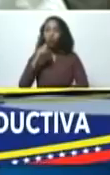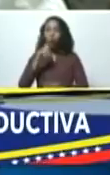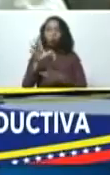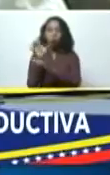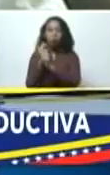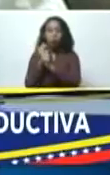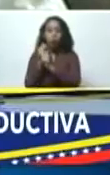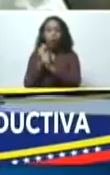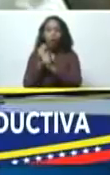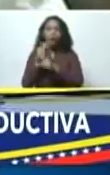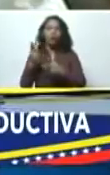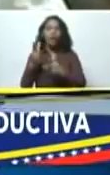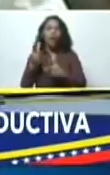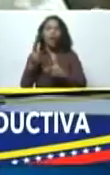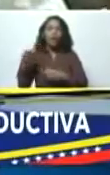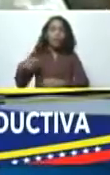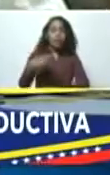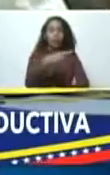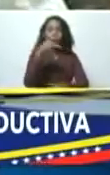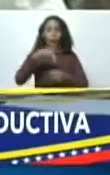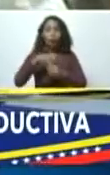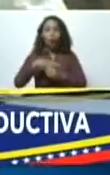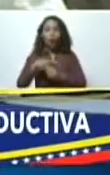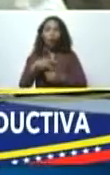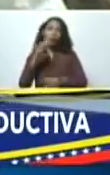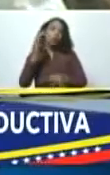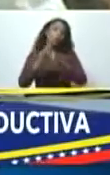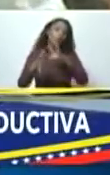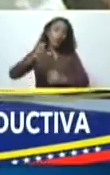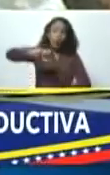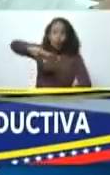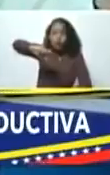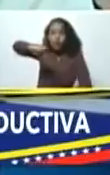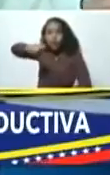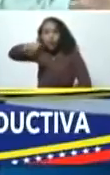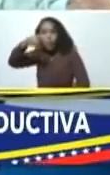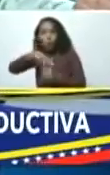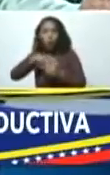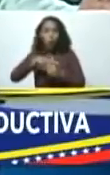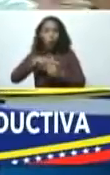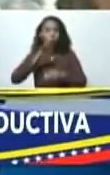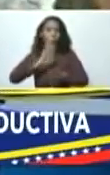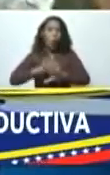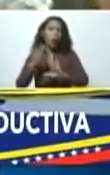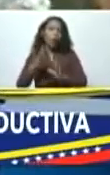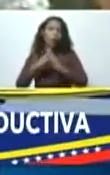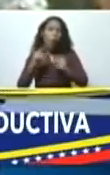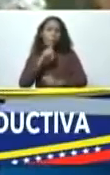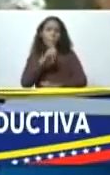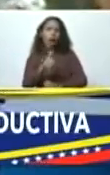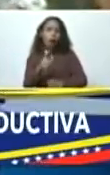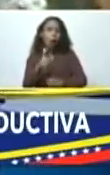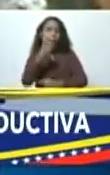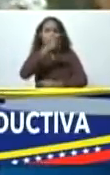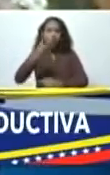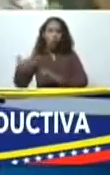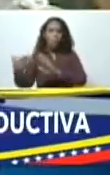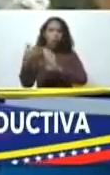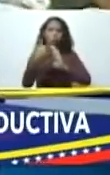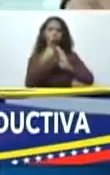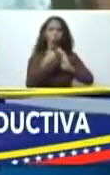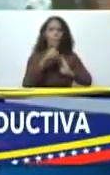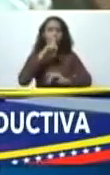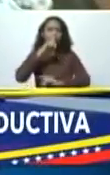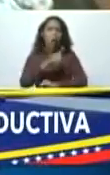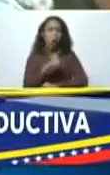chorro petrolero, de repente se quedó sin el chorro petrolero. Por toda la maldad de esta gente. La maldad de